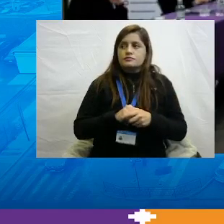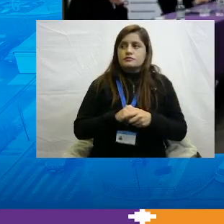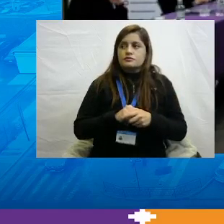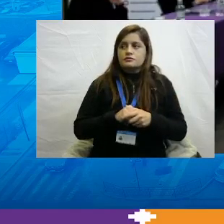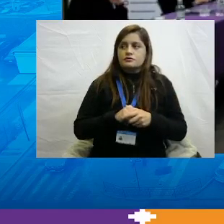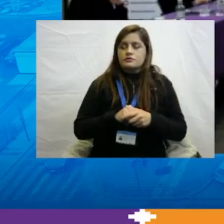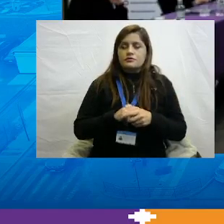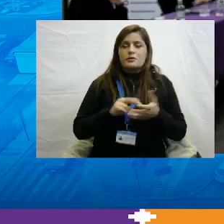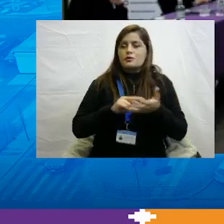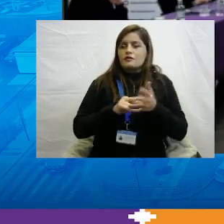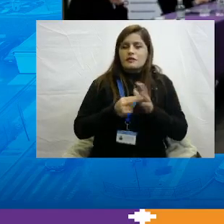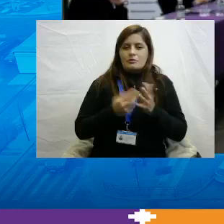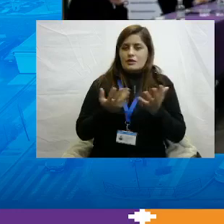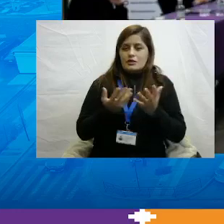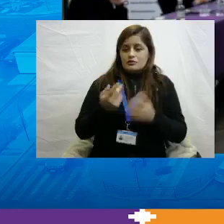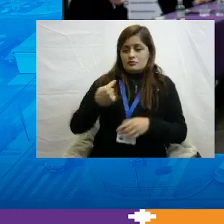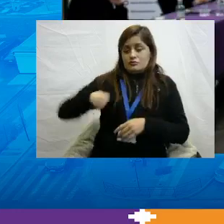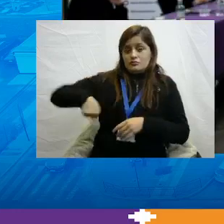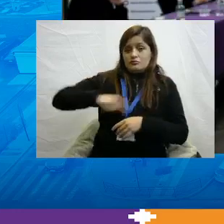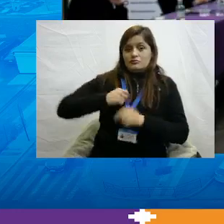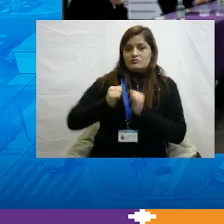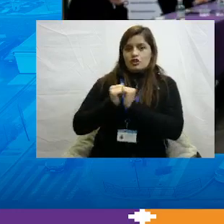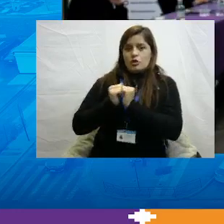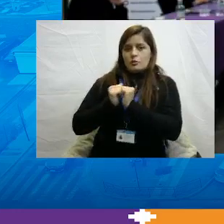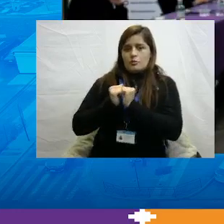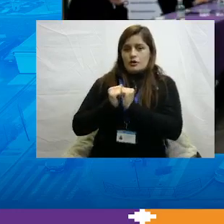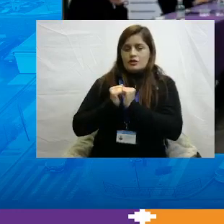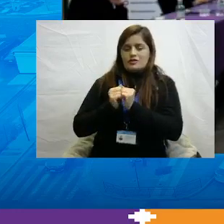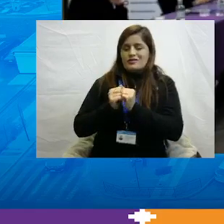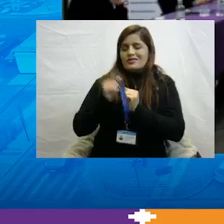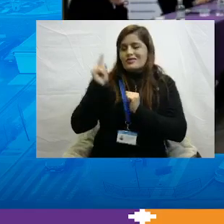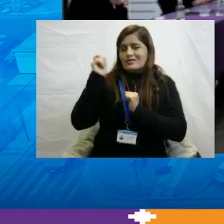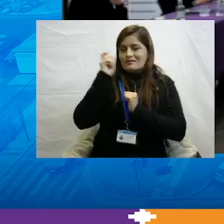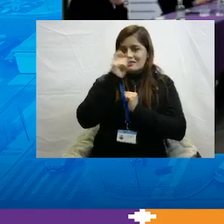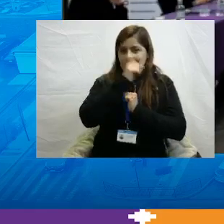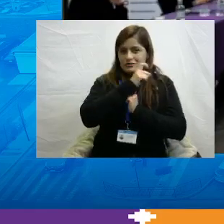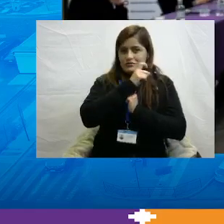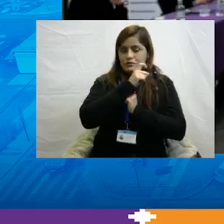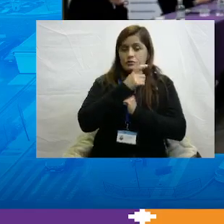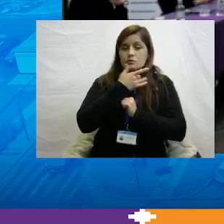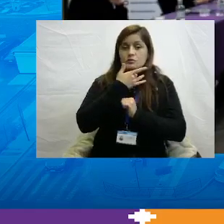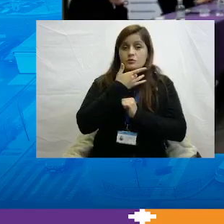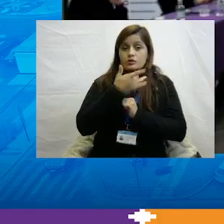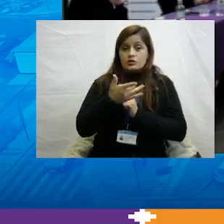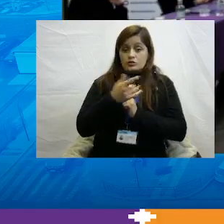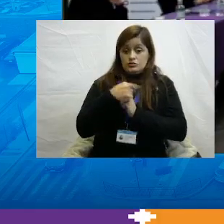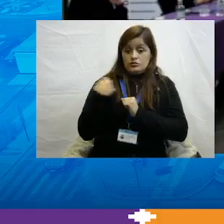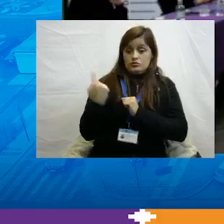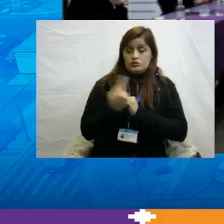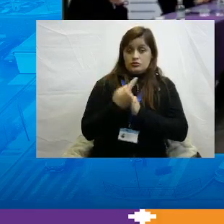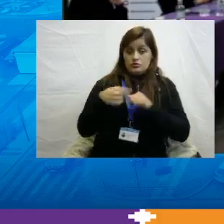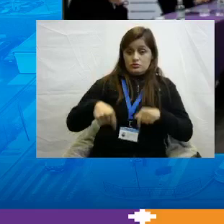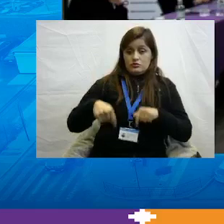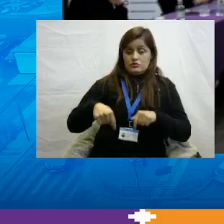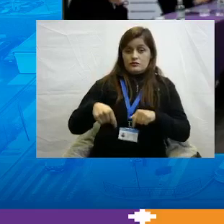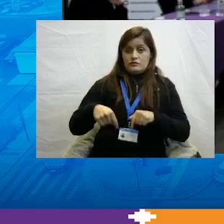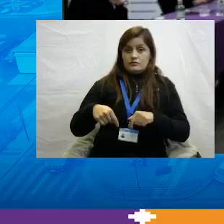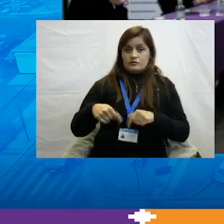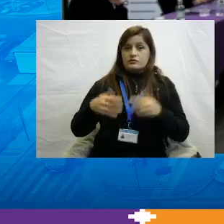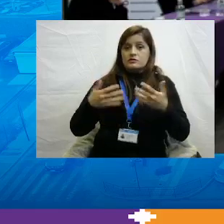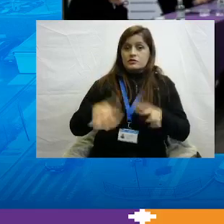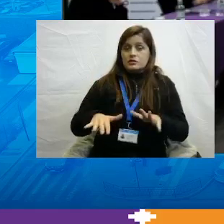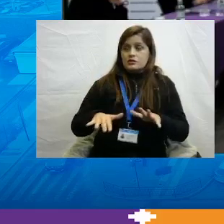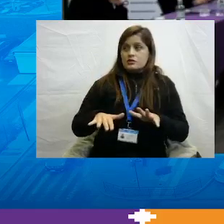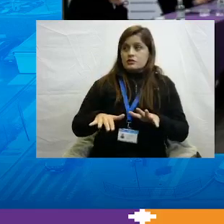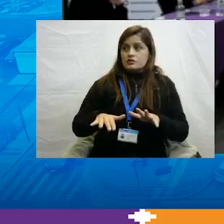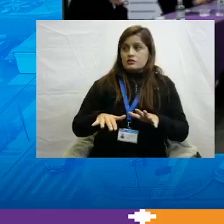las dificultades de nuestro colega son complicadas, porque nosotros lo vivimos diariamente con él.